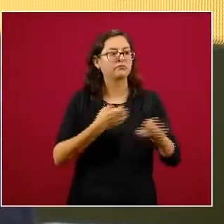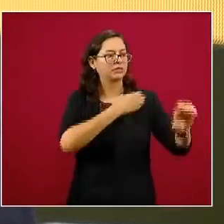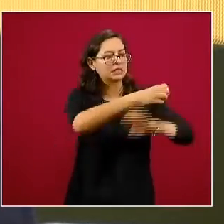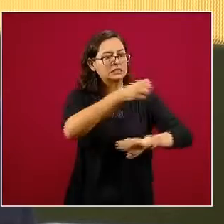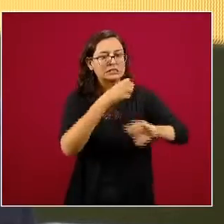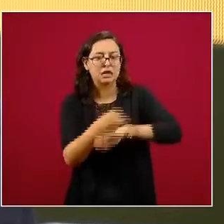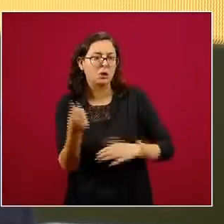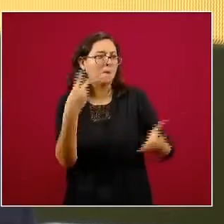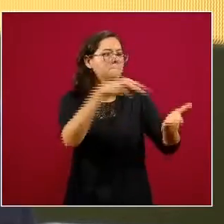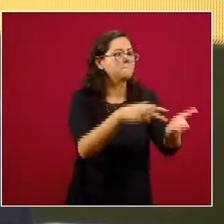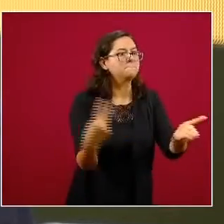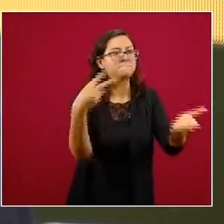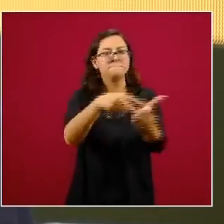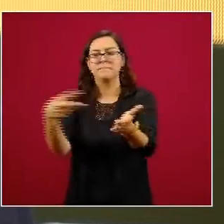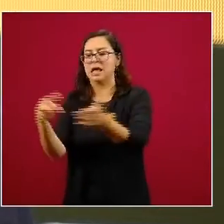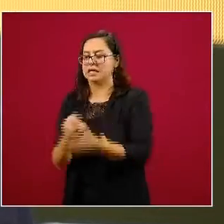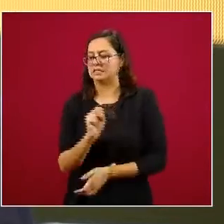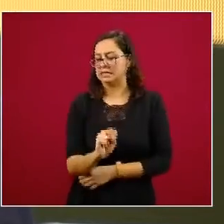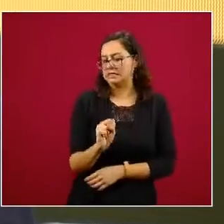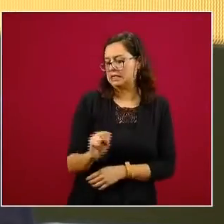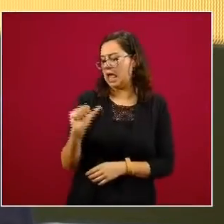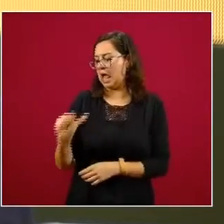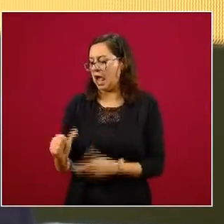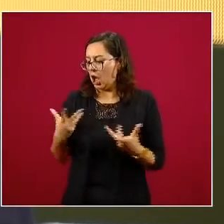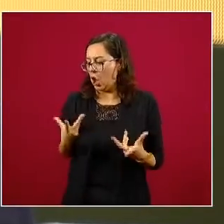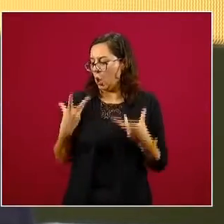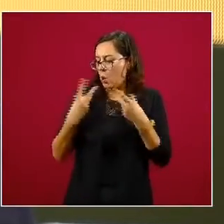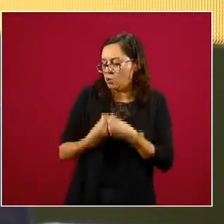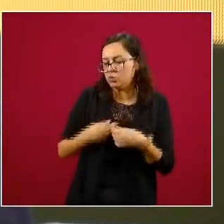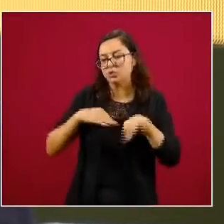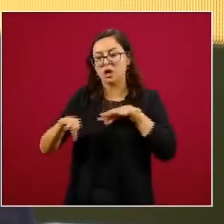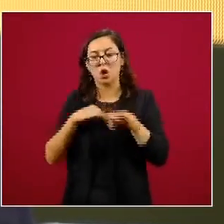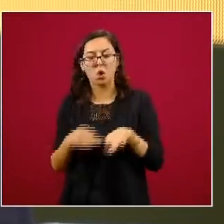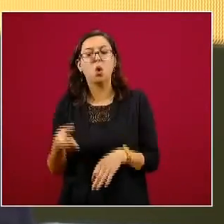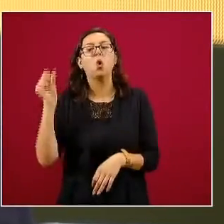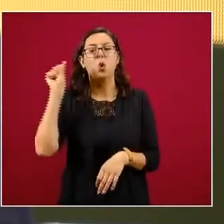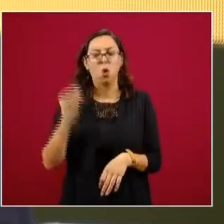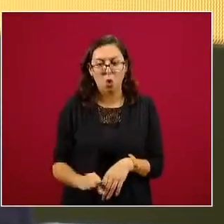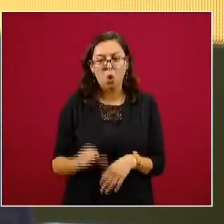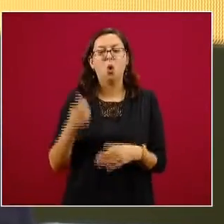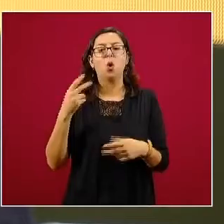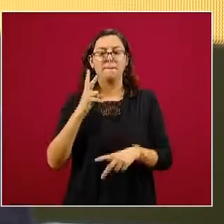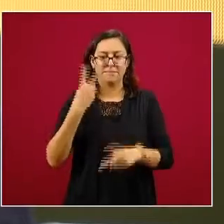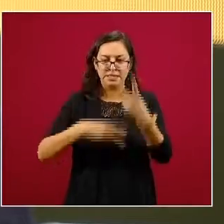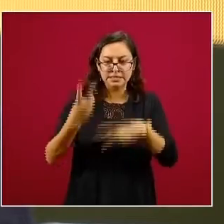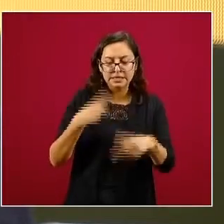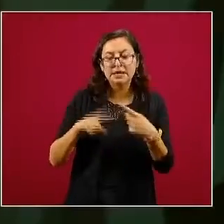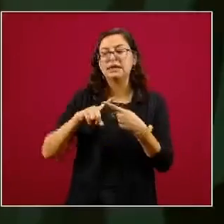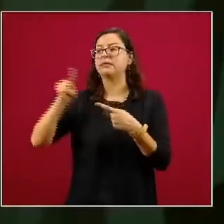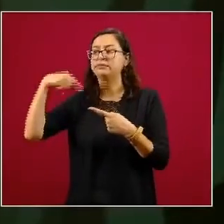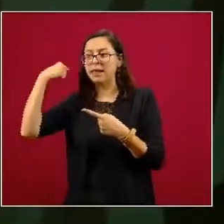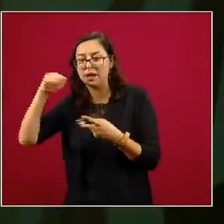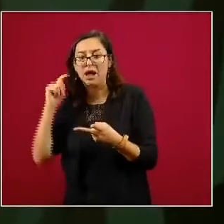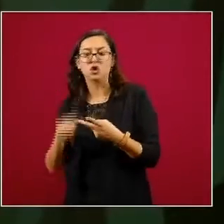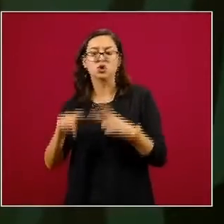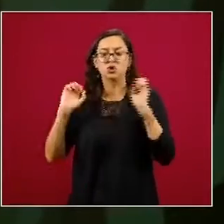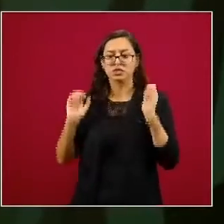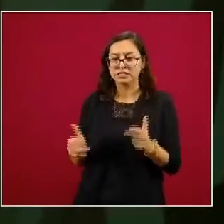nivel estatal al nivel territorial y a los municipios, adaptándolos a las particularidades culturales,